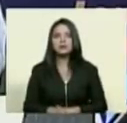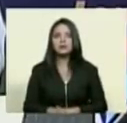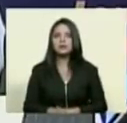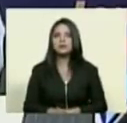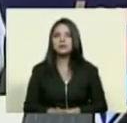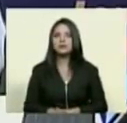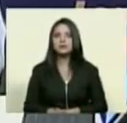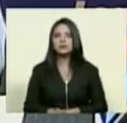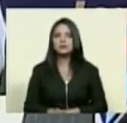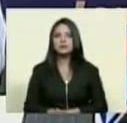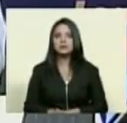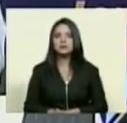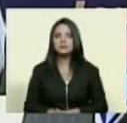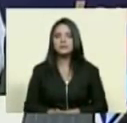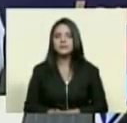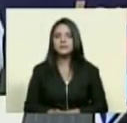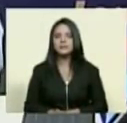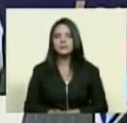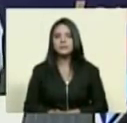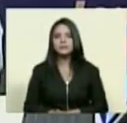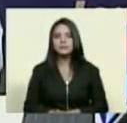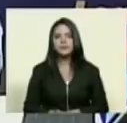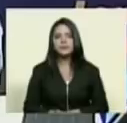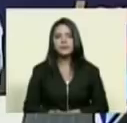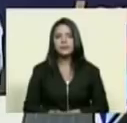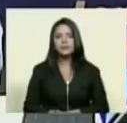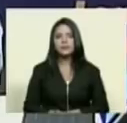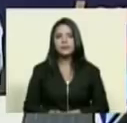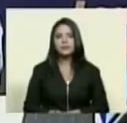esas personas, o esa pareja de personas.